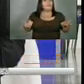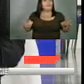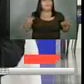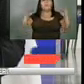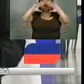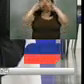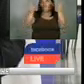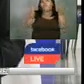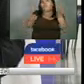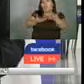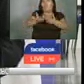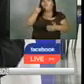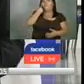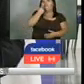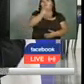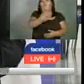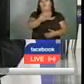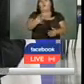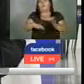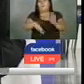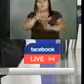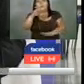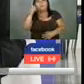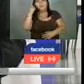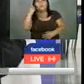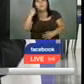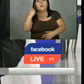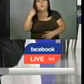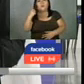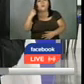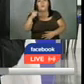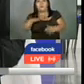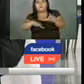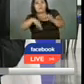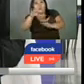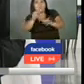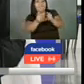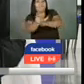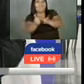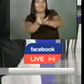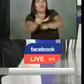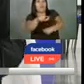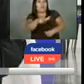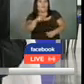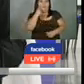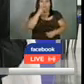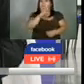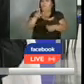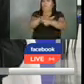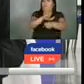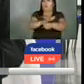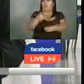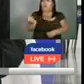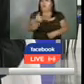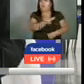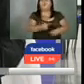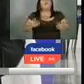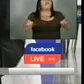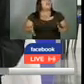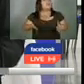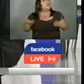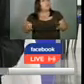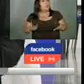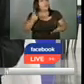internacional se ha visto que la mayoría de las detecciones, casi el 100% de las detecciones se realizó